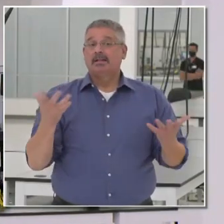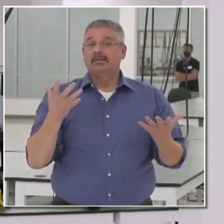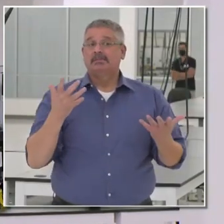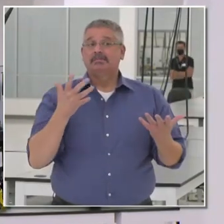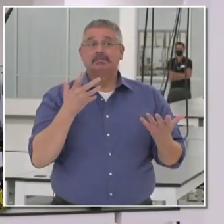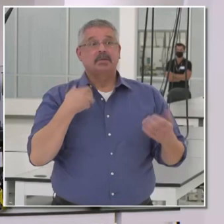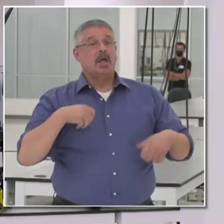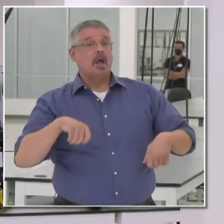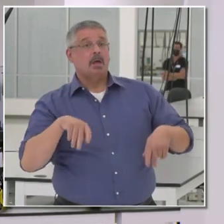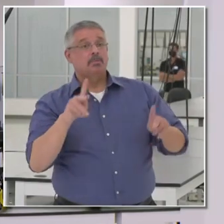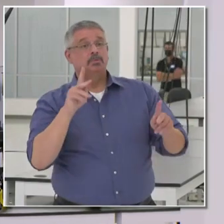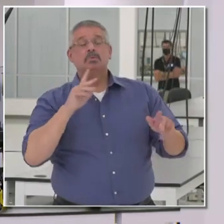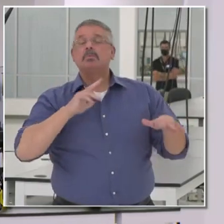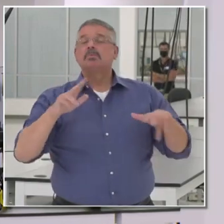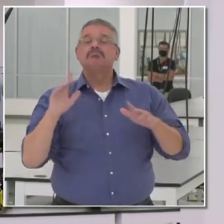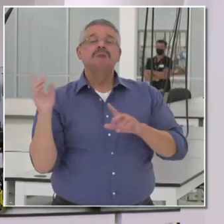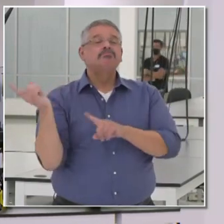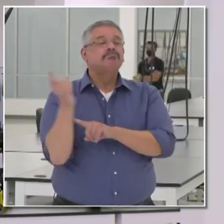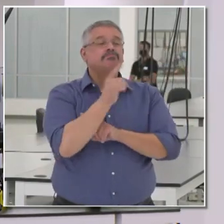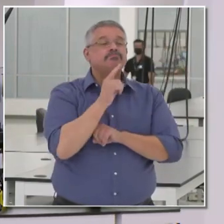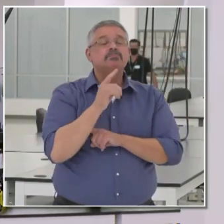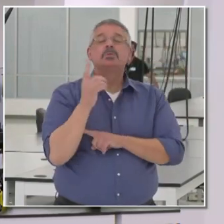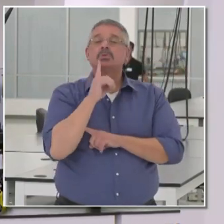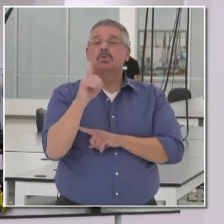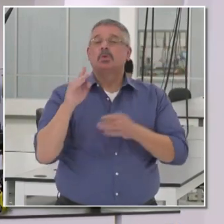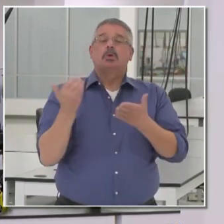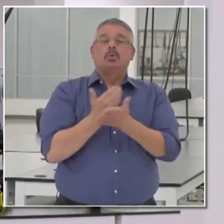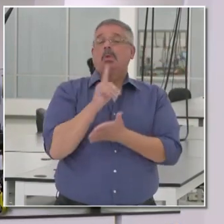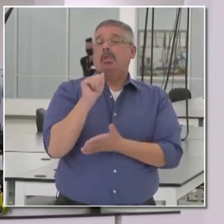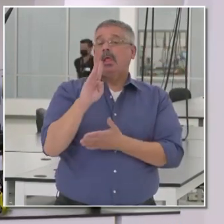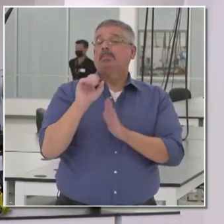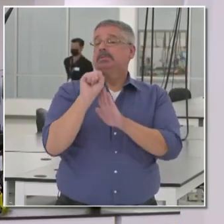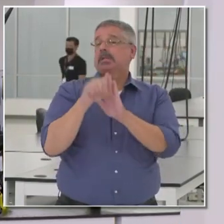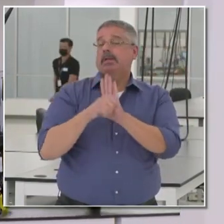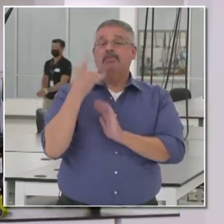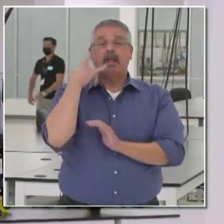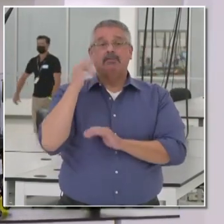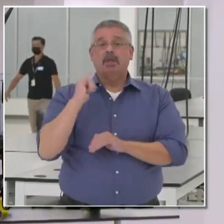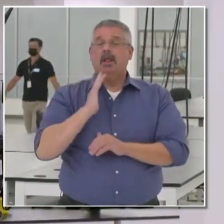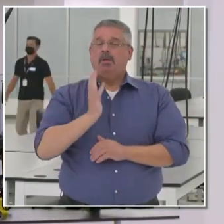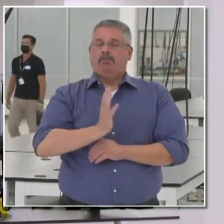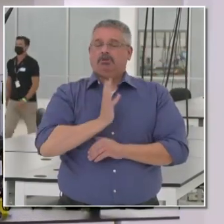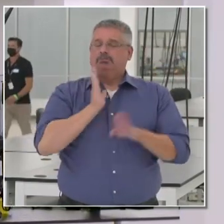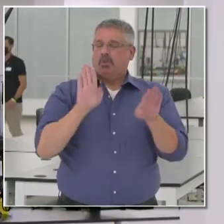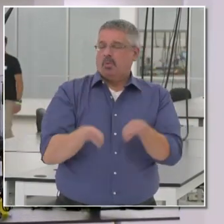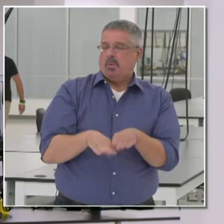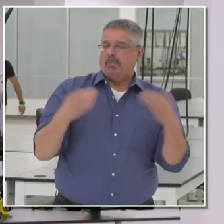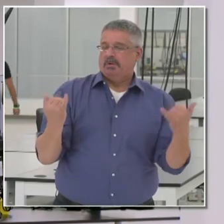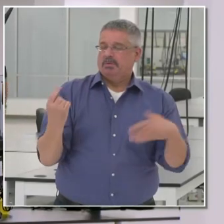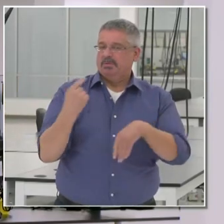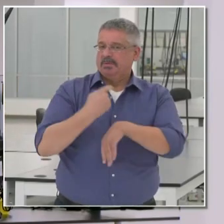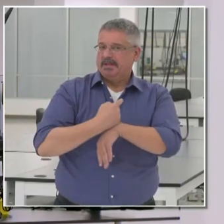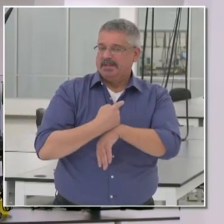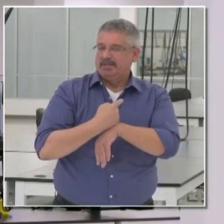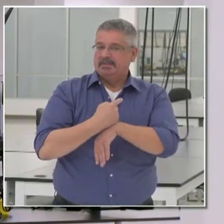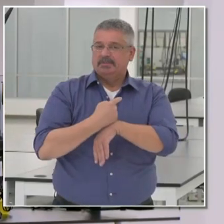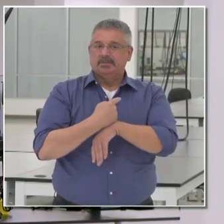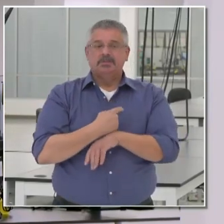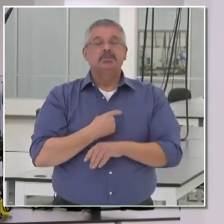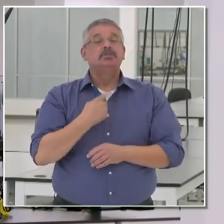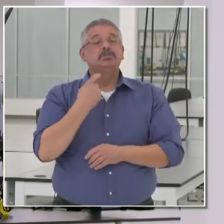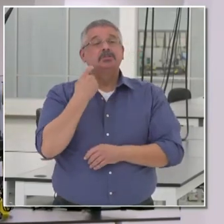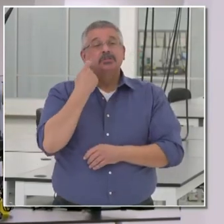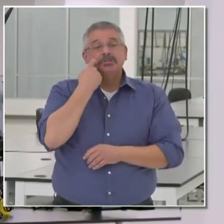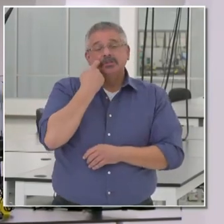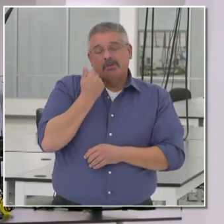de tener la oportunidad de mostrar el nuevo laboratorio que el estado de california ha estrenado oficialmente hoy